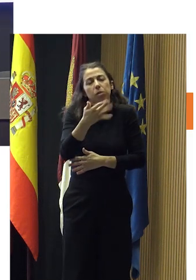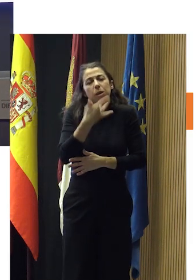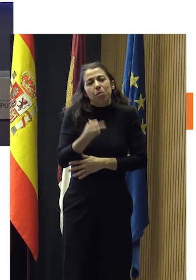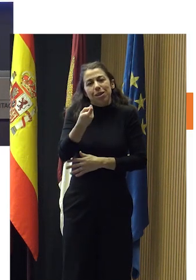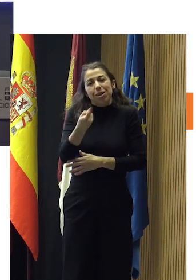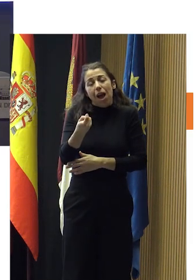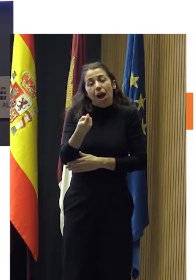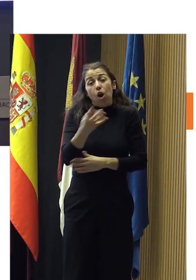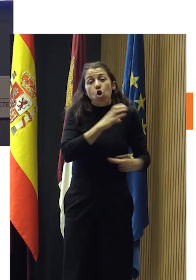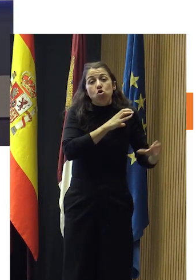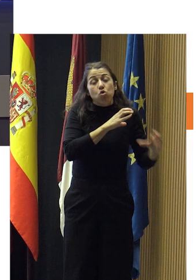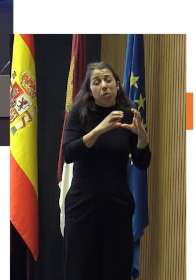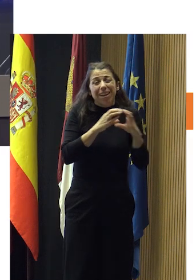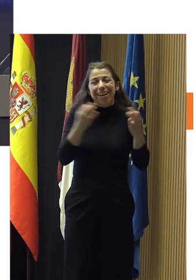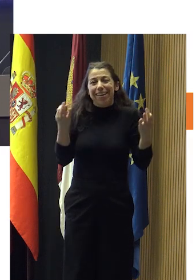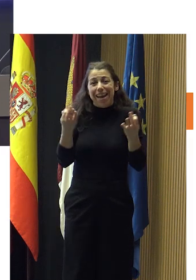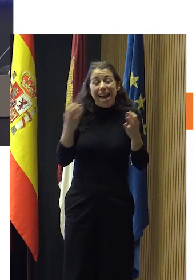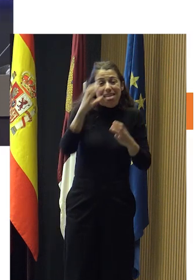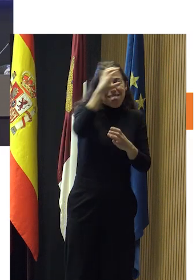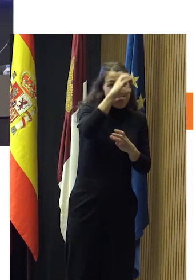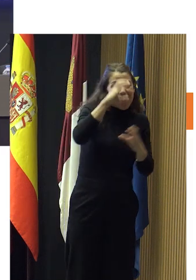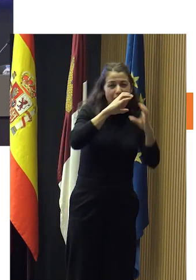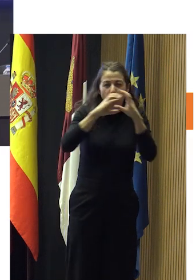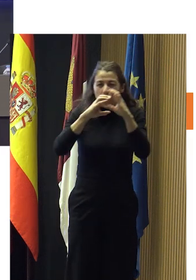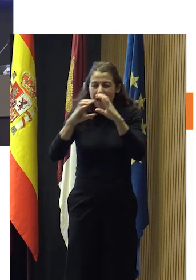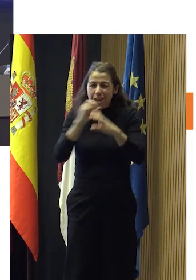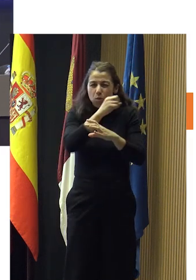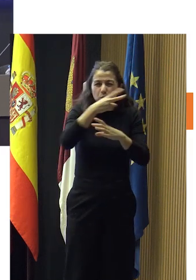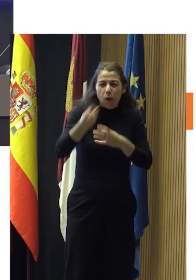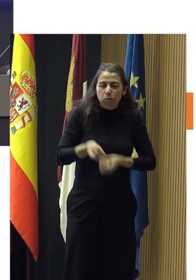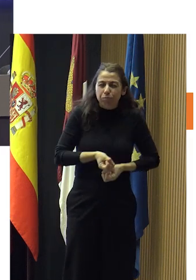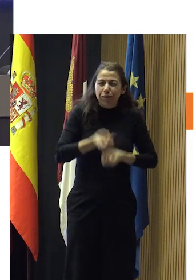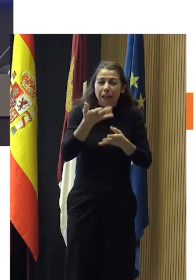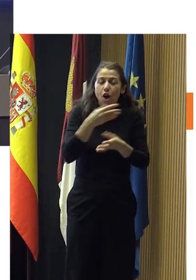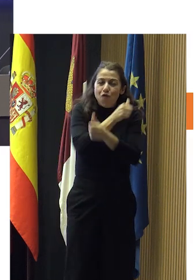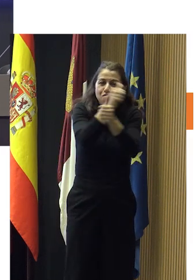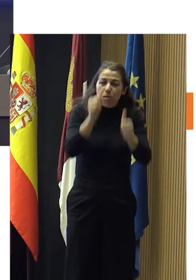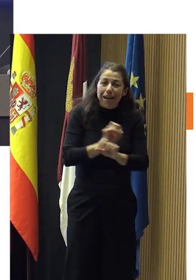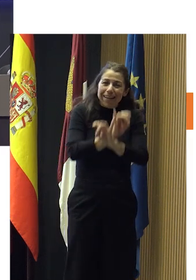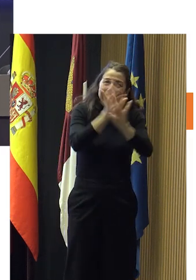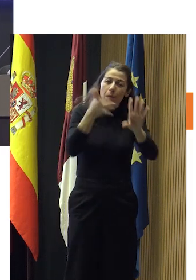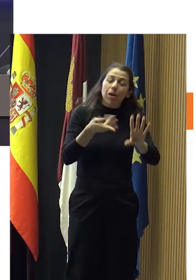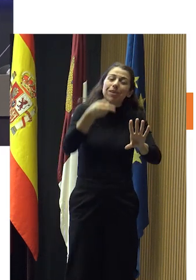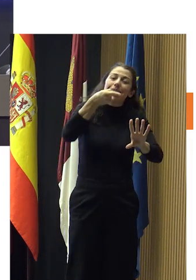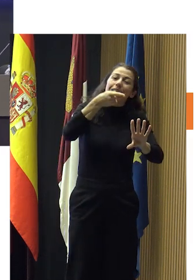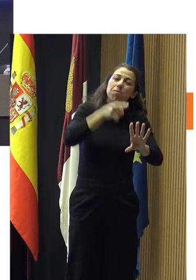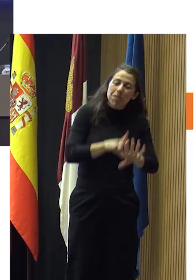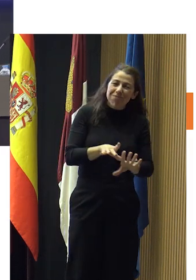necesitamos comunicar ciencia, comunicar los resultados de una manera, como he dicho antes, clara, pero también con